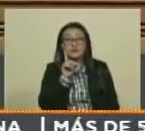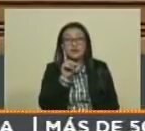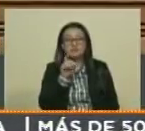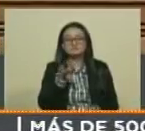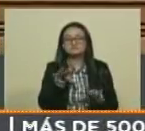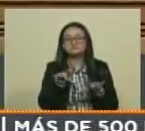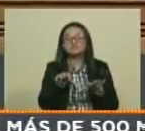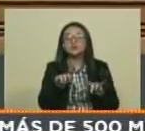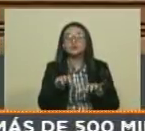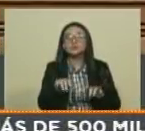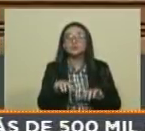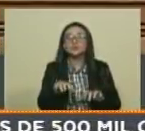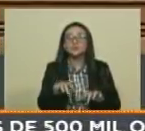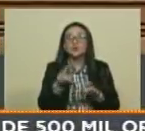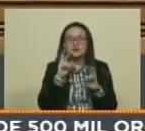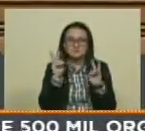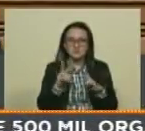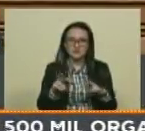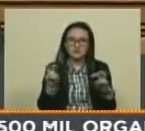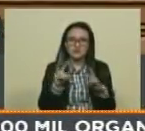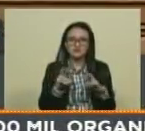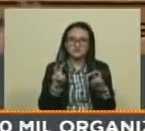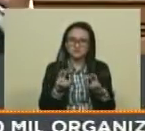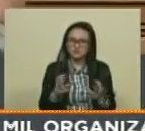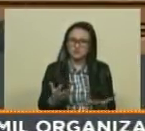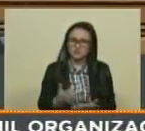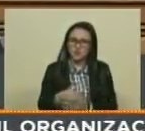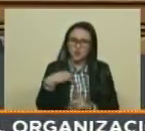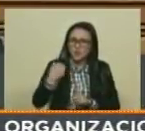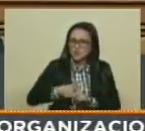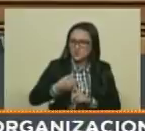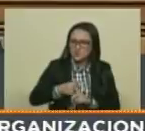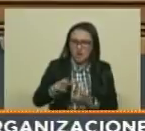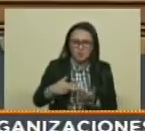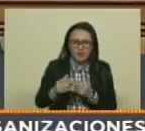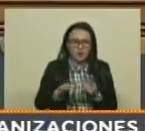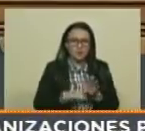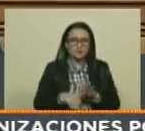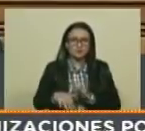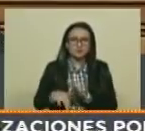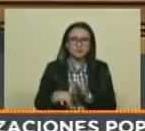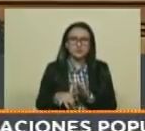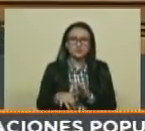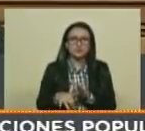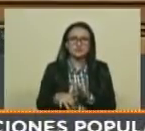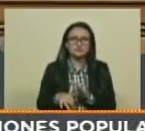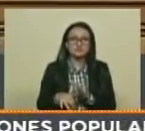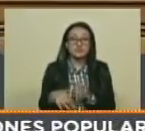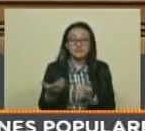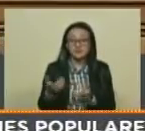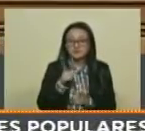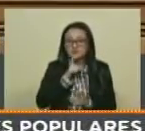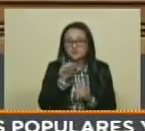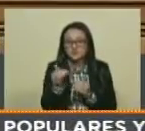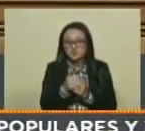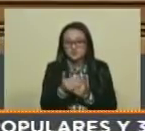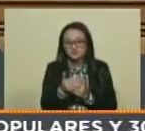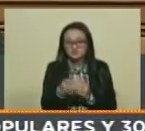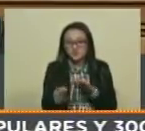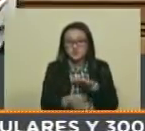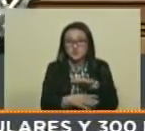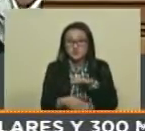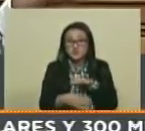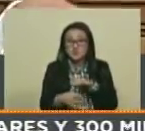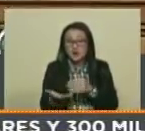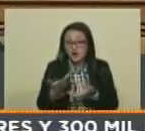montabas entonces tus investigaciones, entre comillas, de lucha anticorrupción, para luego, ¿qué? Negociar